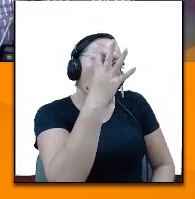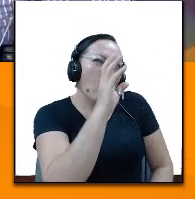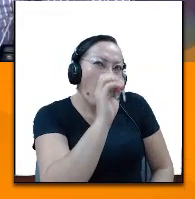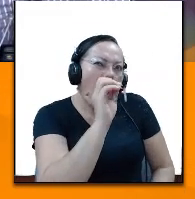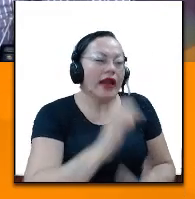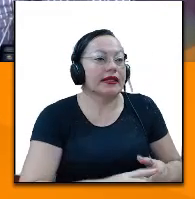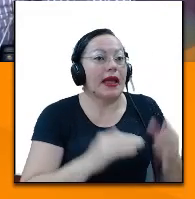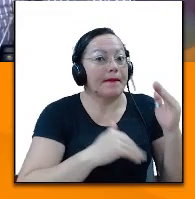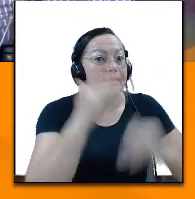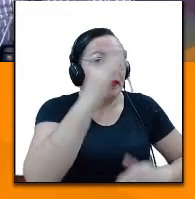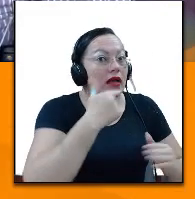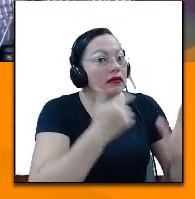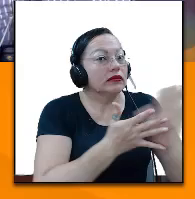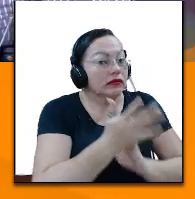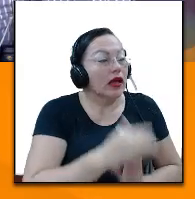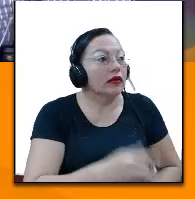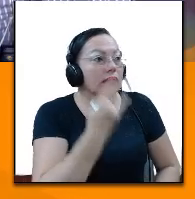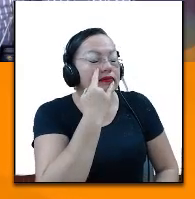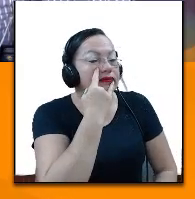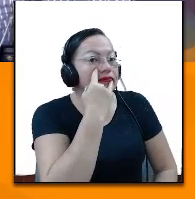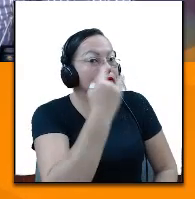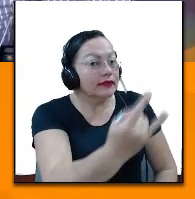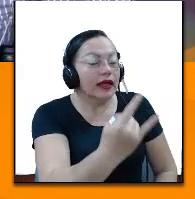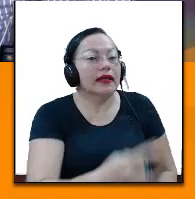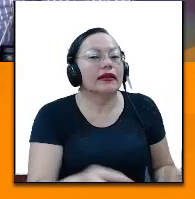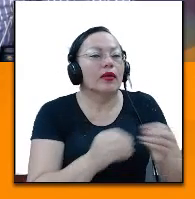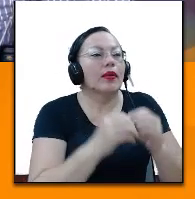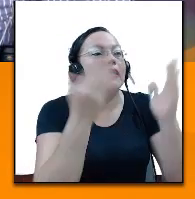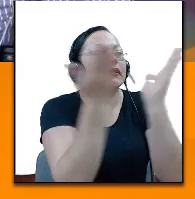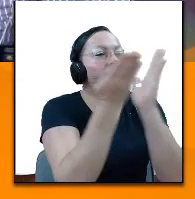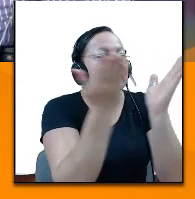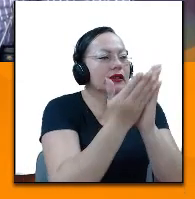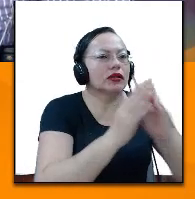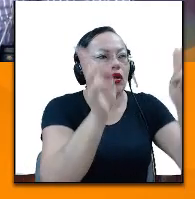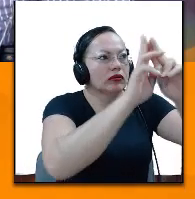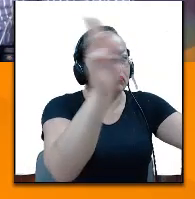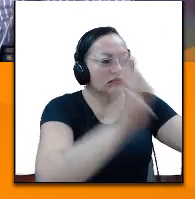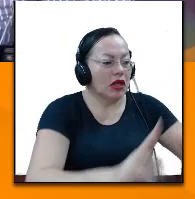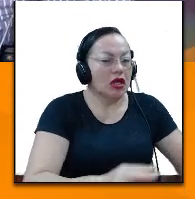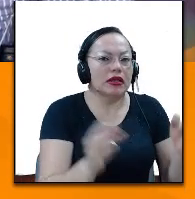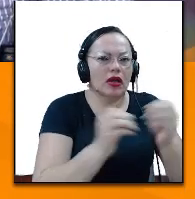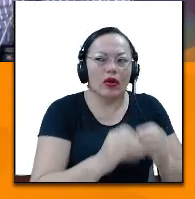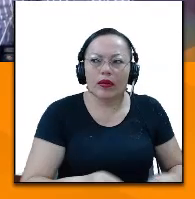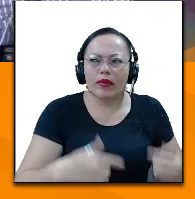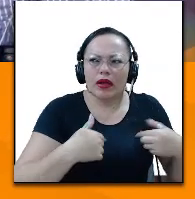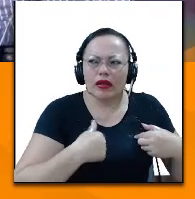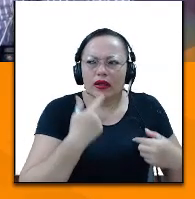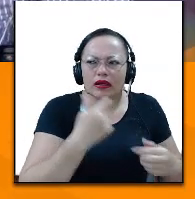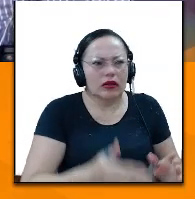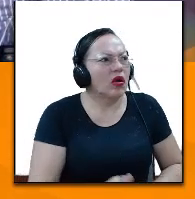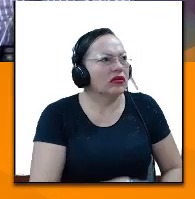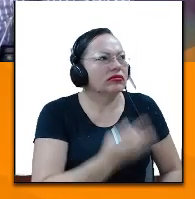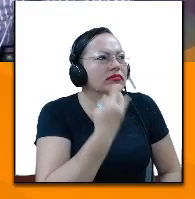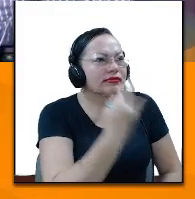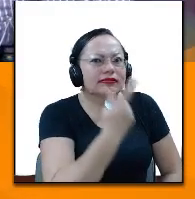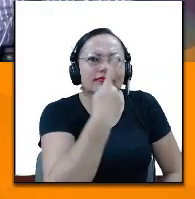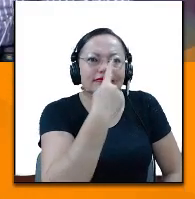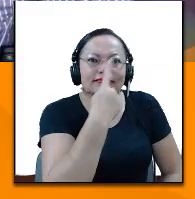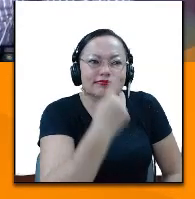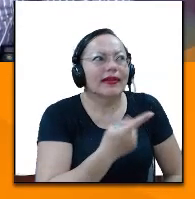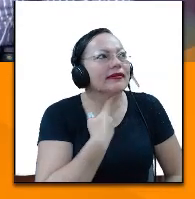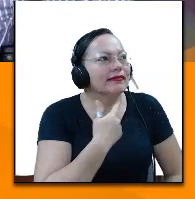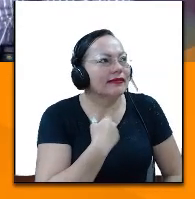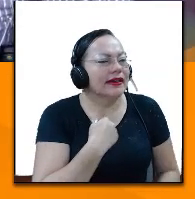40 y hasta más, se están interesando por estudiar de manera virtual. Diciendo, oiga, vea, esto está como fácil